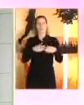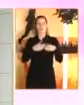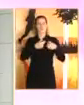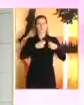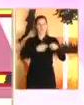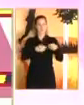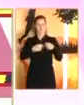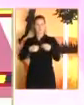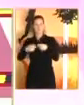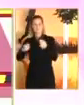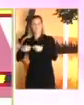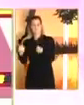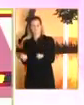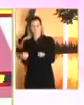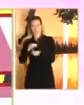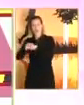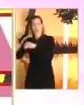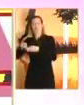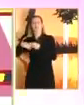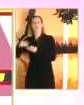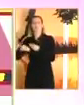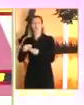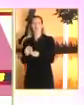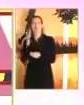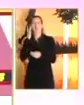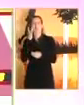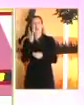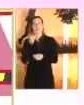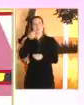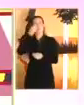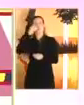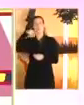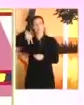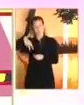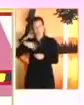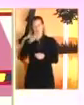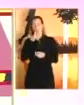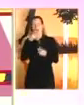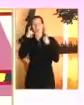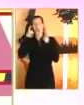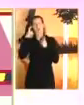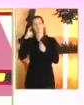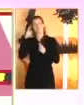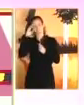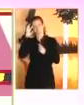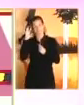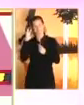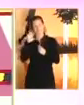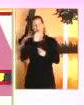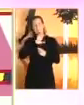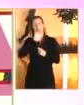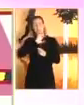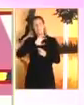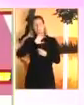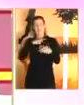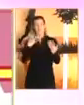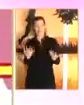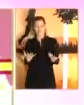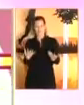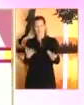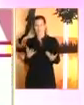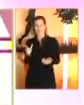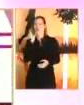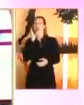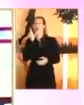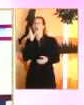grasa, pues los lípidos de la grasa y dejar limpio el ADN. Y ahora viene la parte interesante, que vamos a extraer el tuyo, por supuesto. El mío. Entonces echamos un poquito de